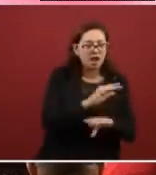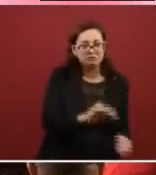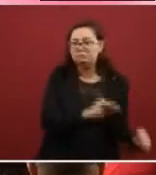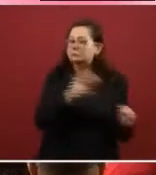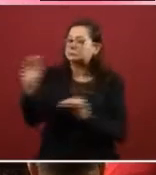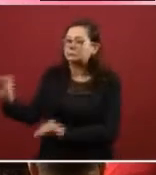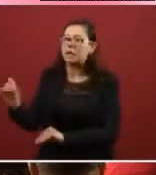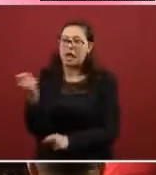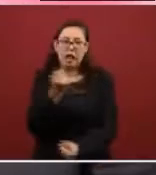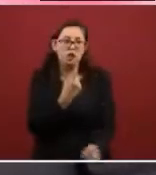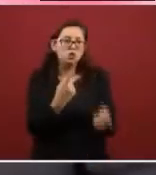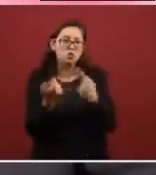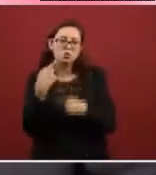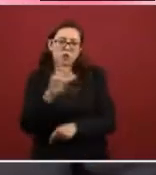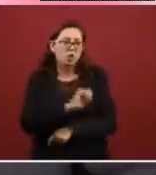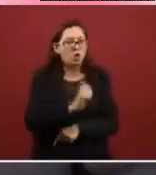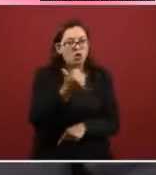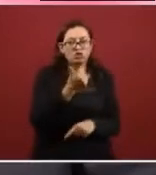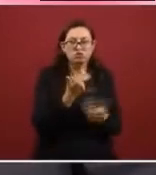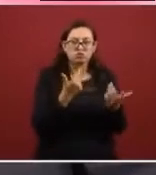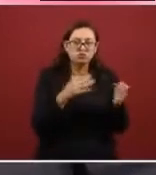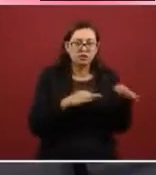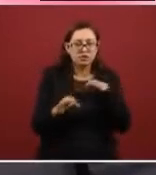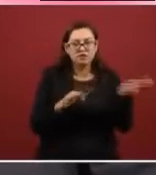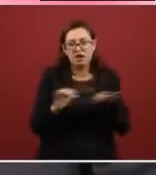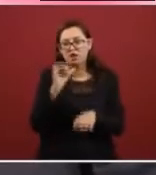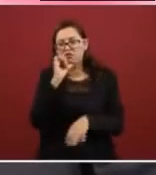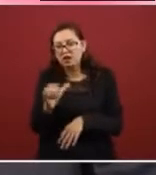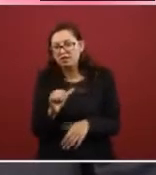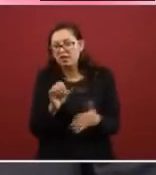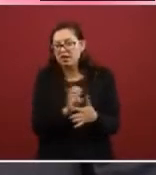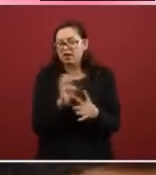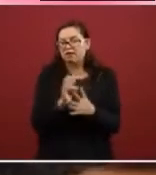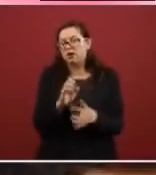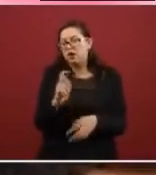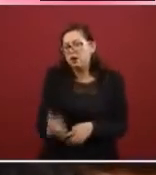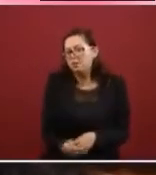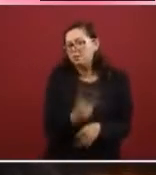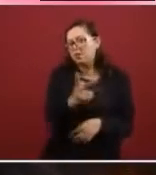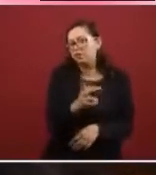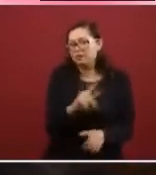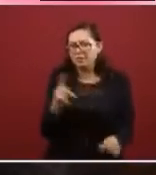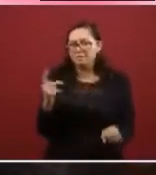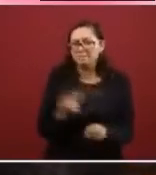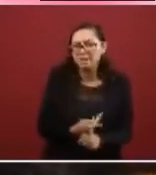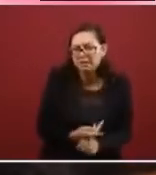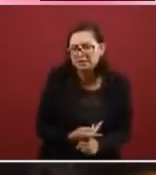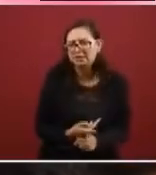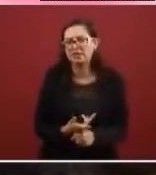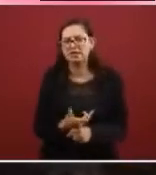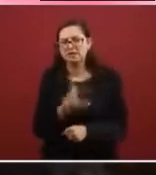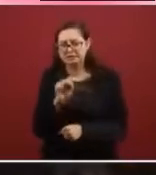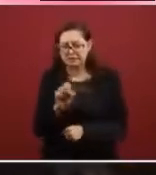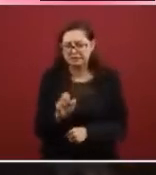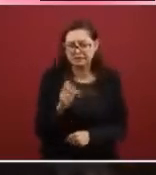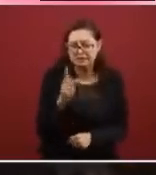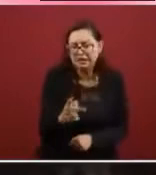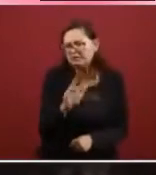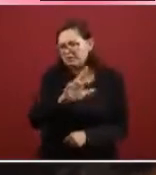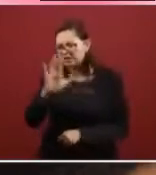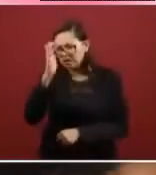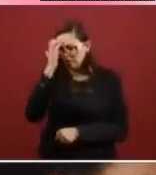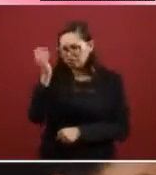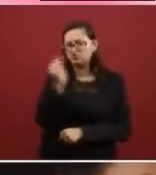sin trabajo. Entonces, mi pregunta, presidente, es ¿qué va a pasar con estos planteles? ¿Por qué la SEP no los ha reconocido